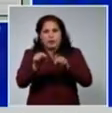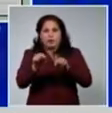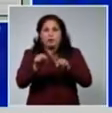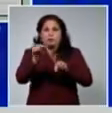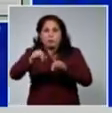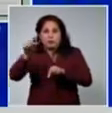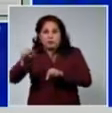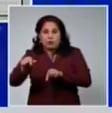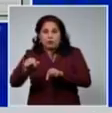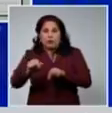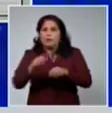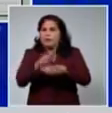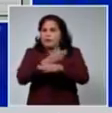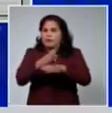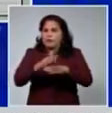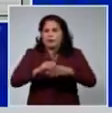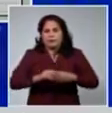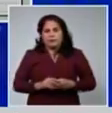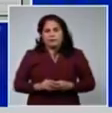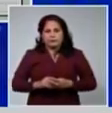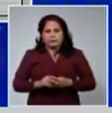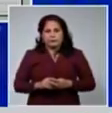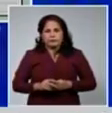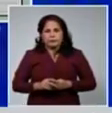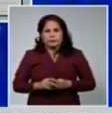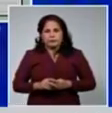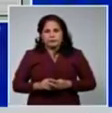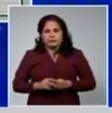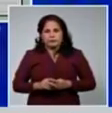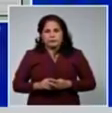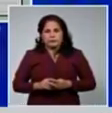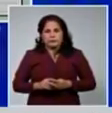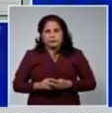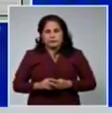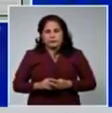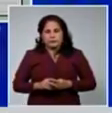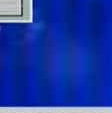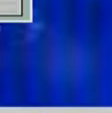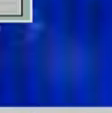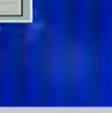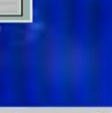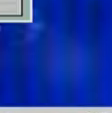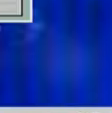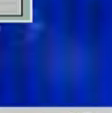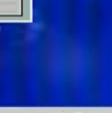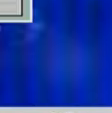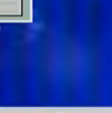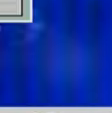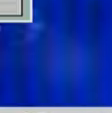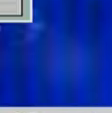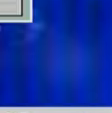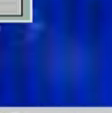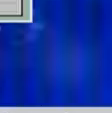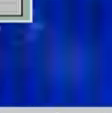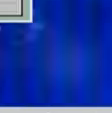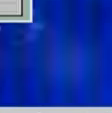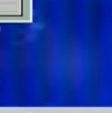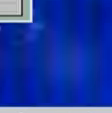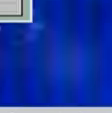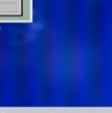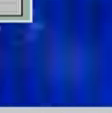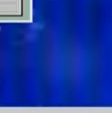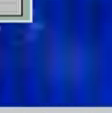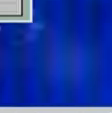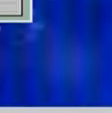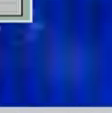en este territorio ha gustado ver cómo se pone la cuerda la mayor